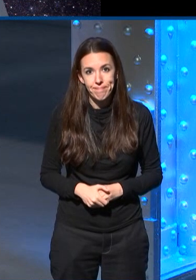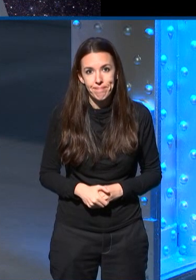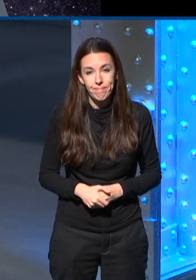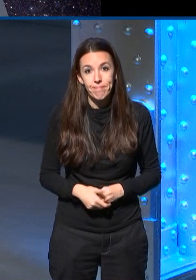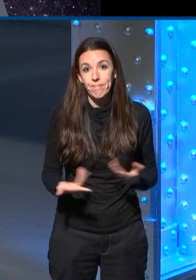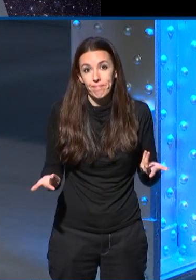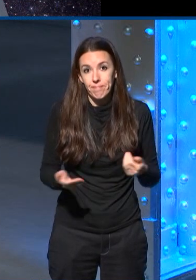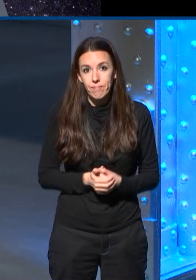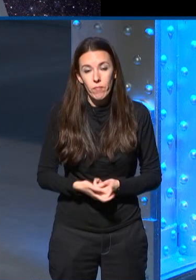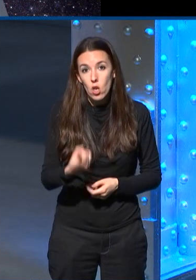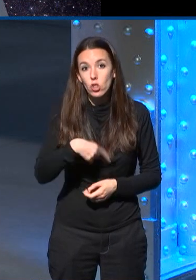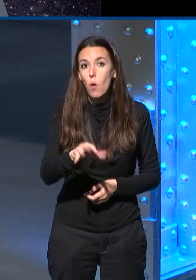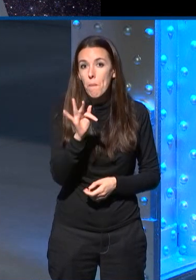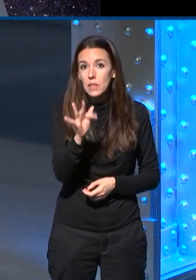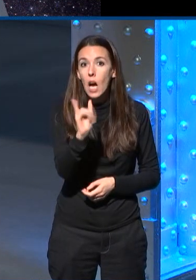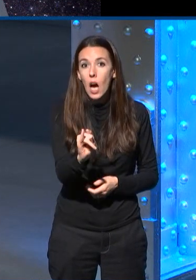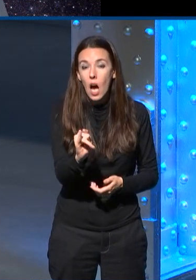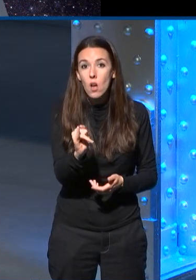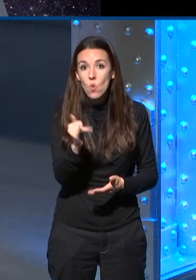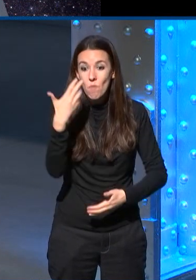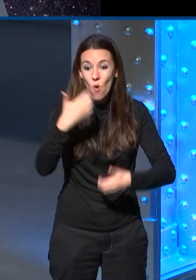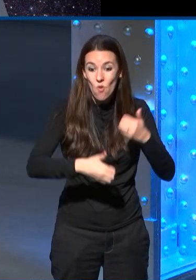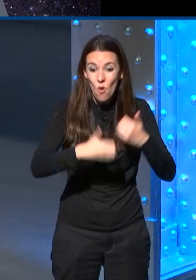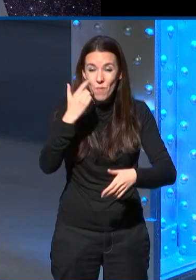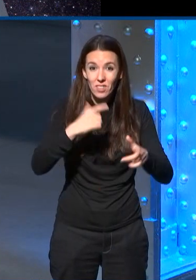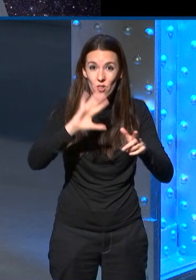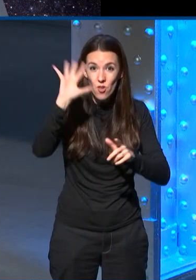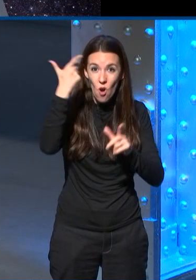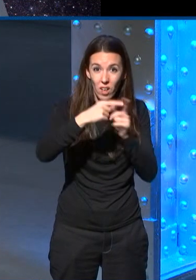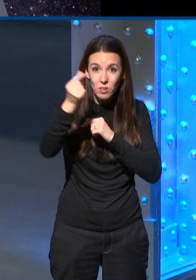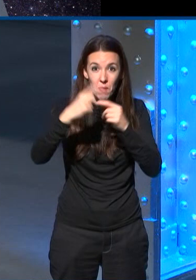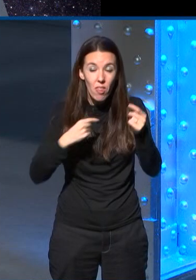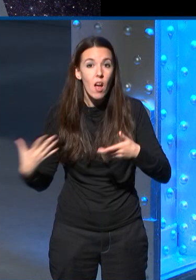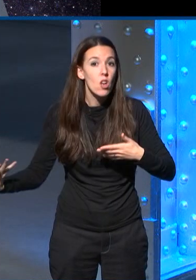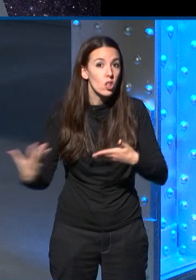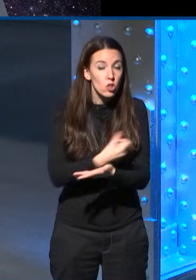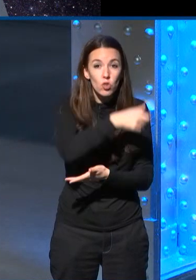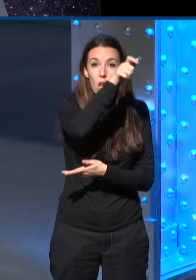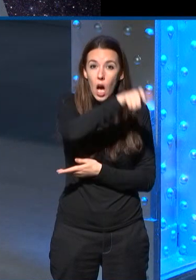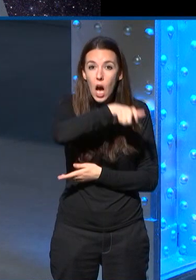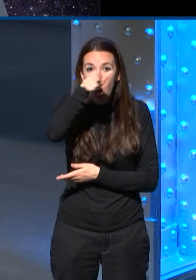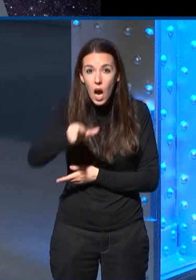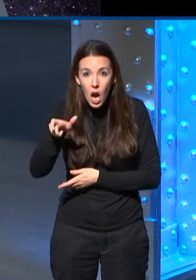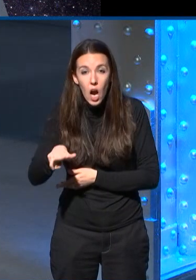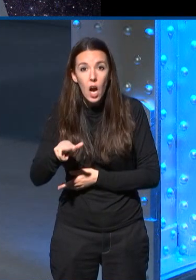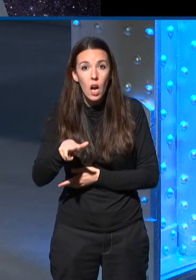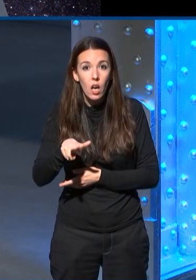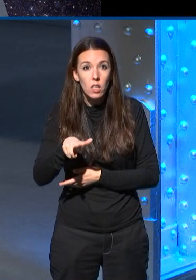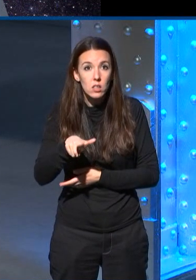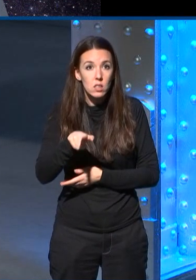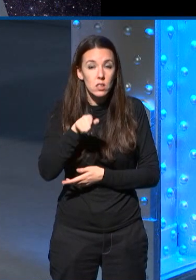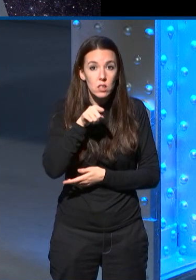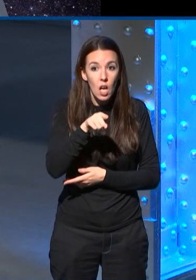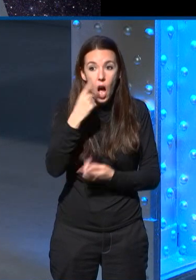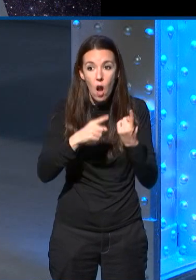pero tenemos una ventaja. En esa carrera espacial, toda esa gente que eran niños, aquí he